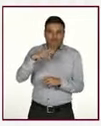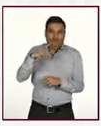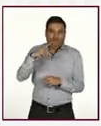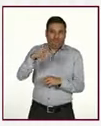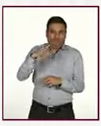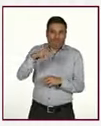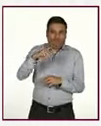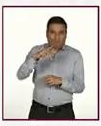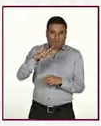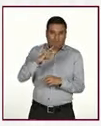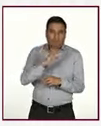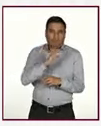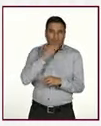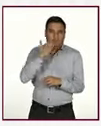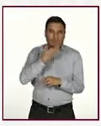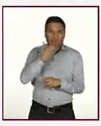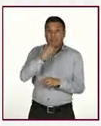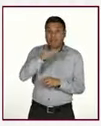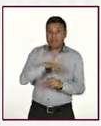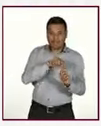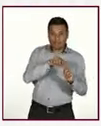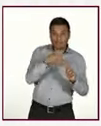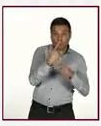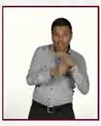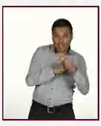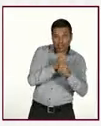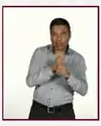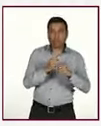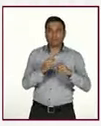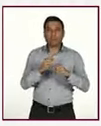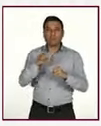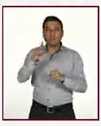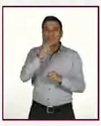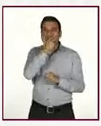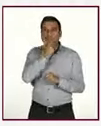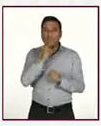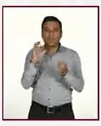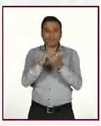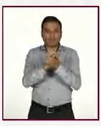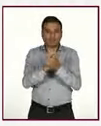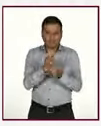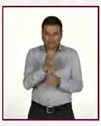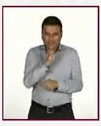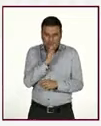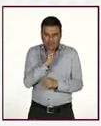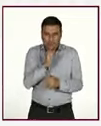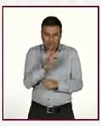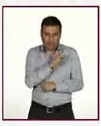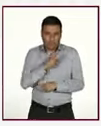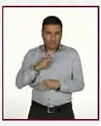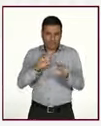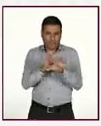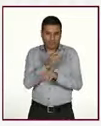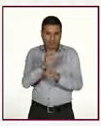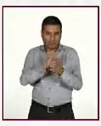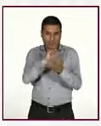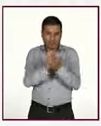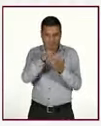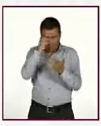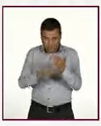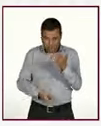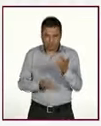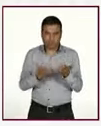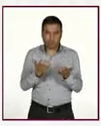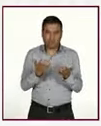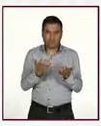las niñas de 12 años se casen con alguien. O sea, estas prácticas, claro que deben de cambiar. Estas prácticas, o sea, esto es un delito, ¿no? Y